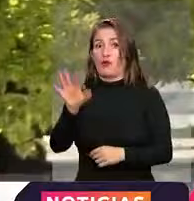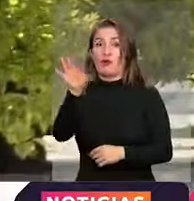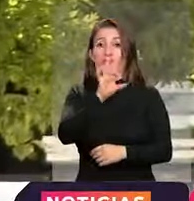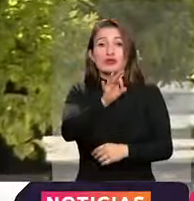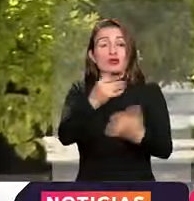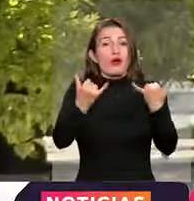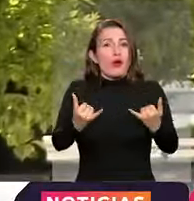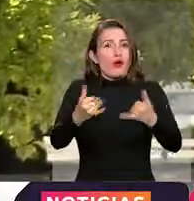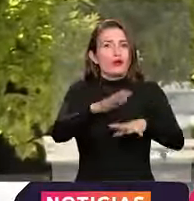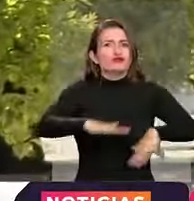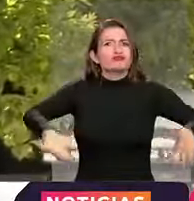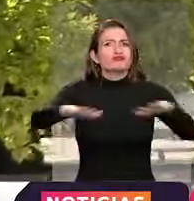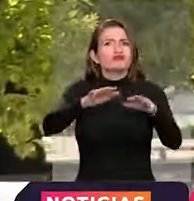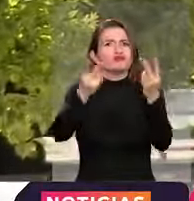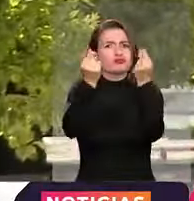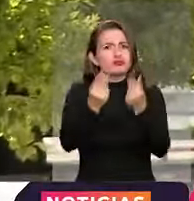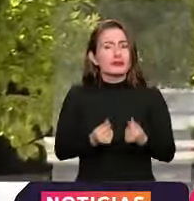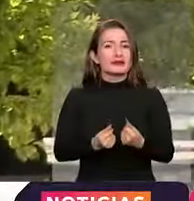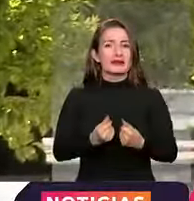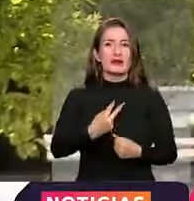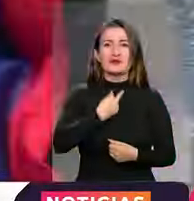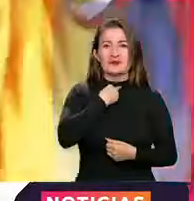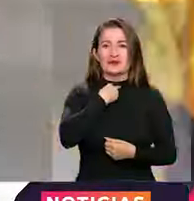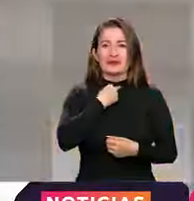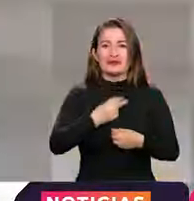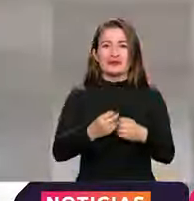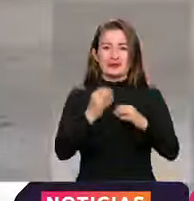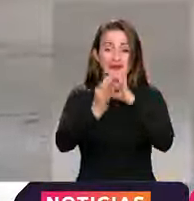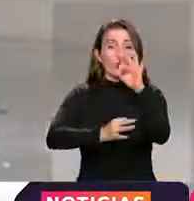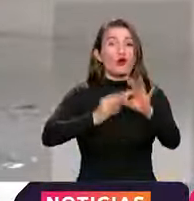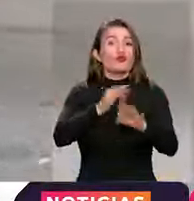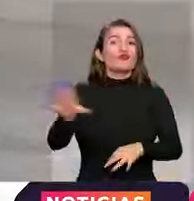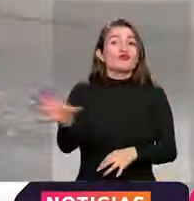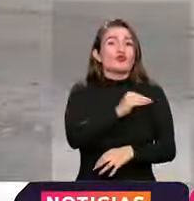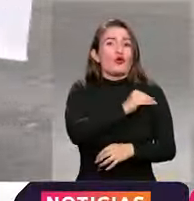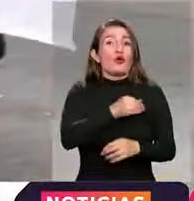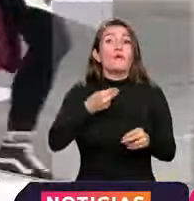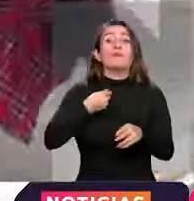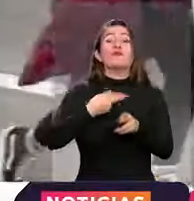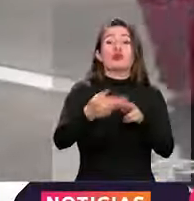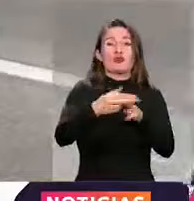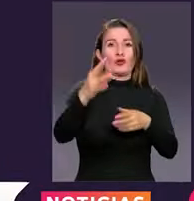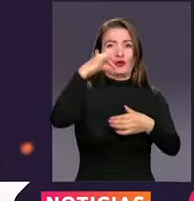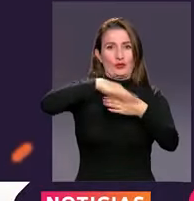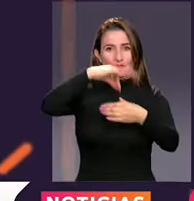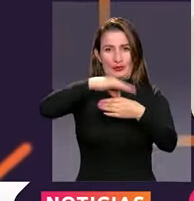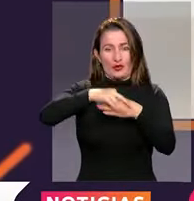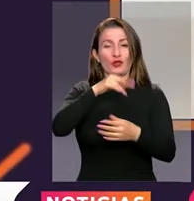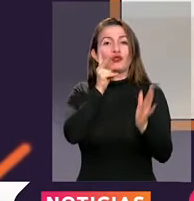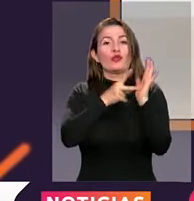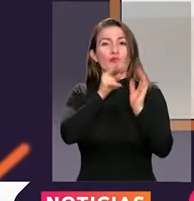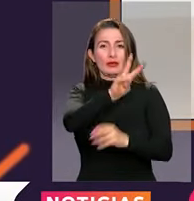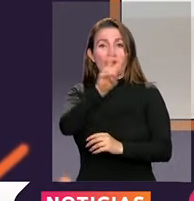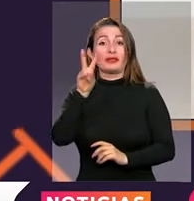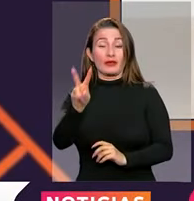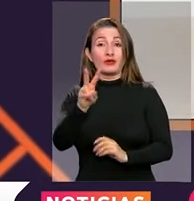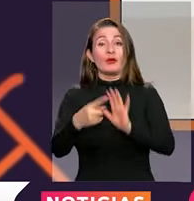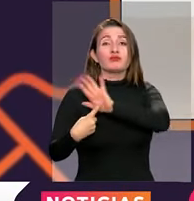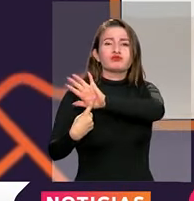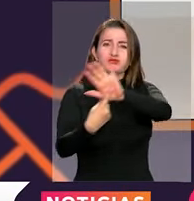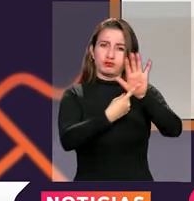la actual situación socioeconómica y política del país influirá en las próximas elecciones de 2022. De esta